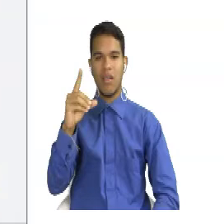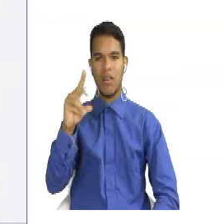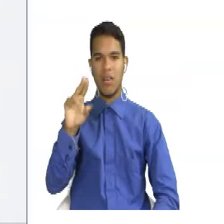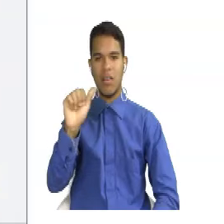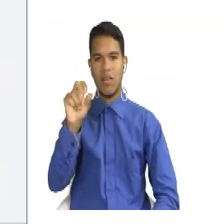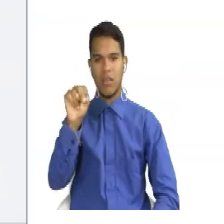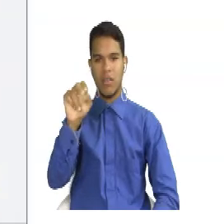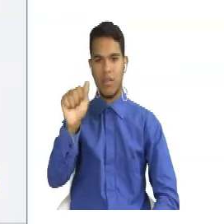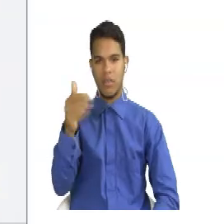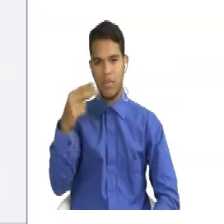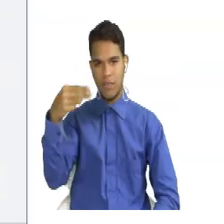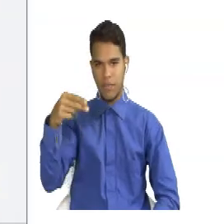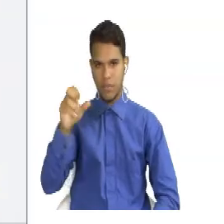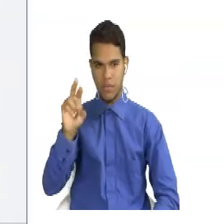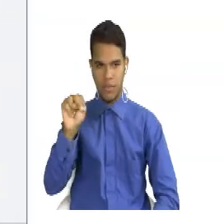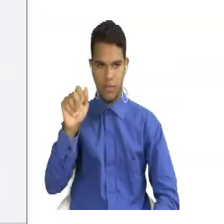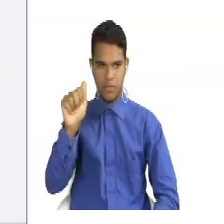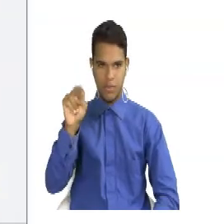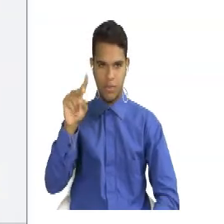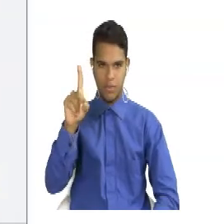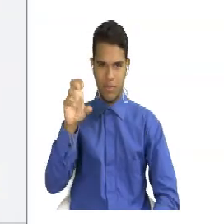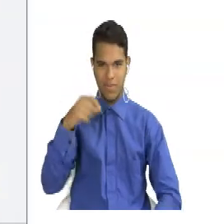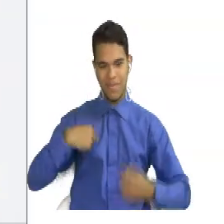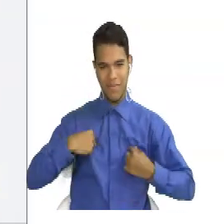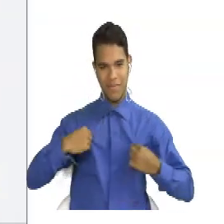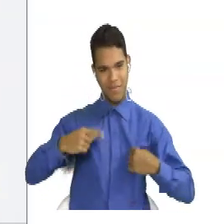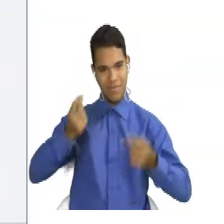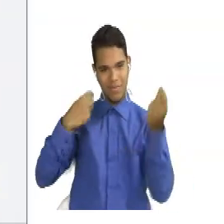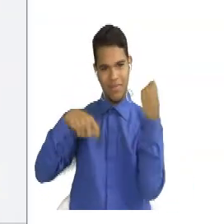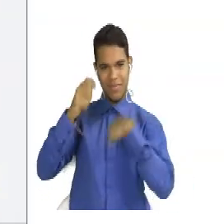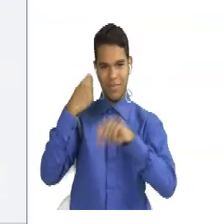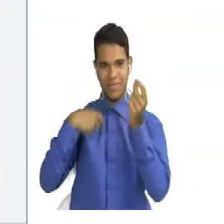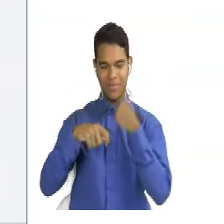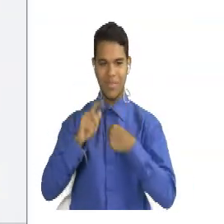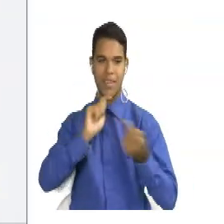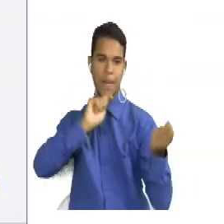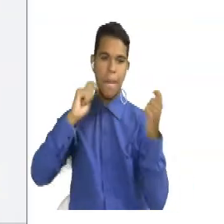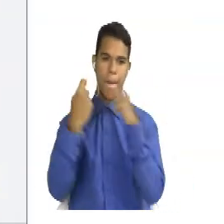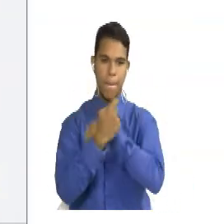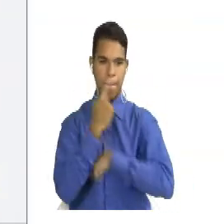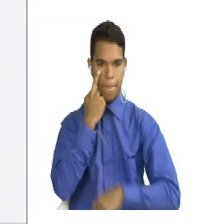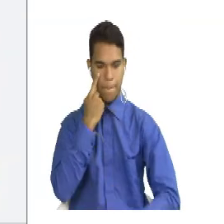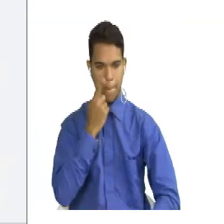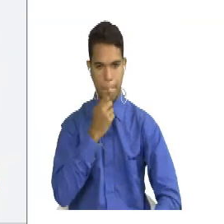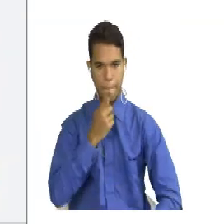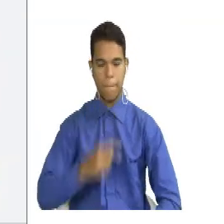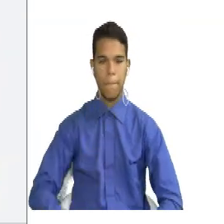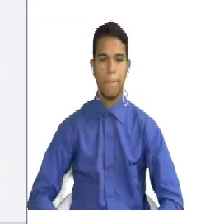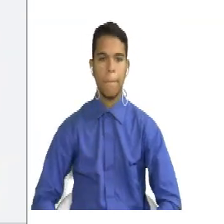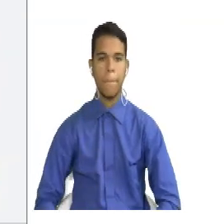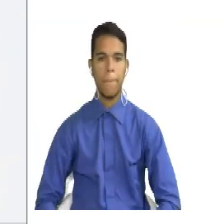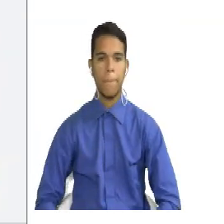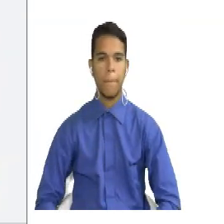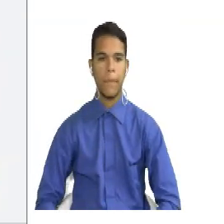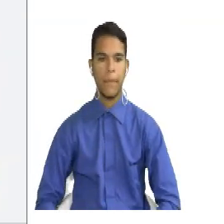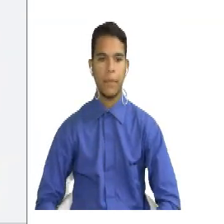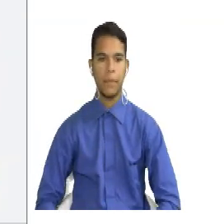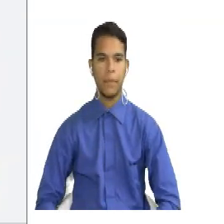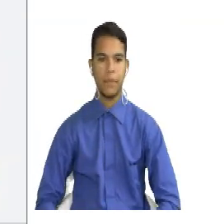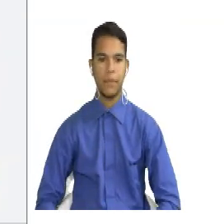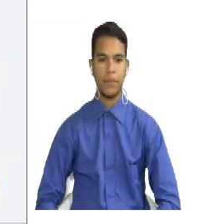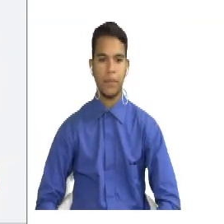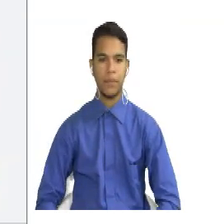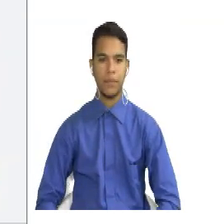número 1778. Ya se trasladaron para su comodidad y su mayor confort a esa dirección que